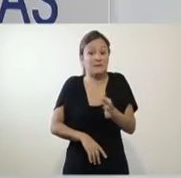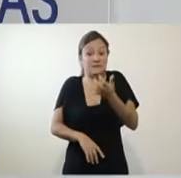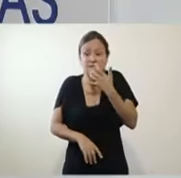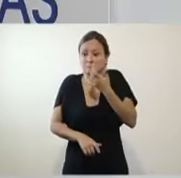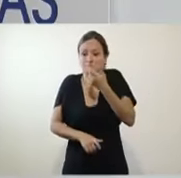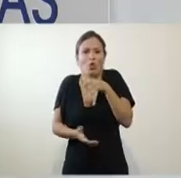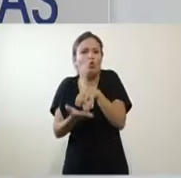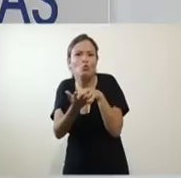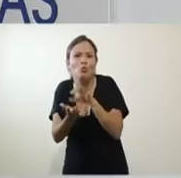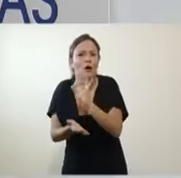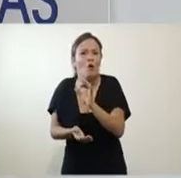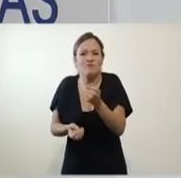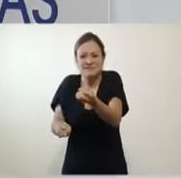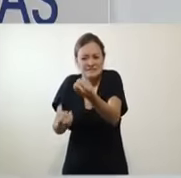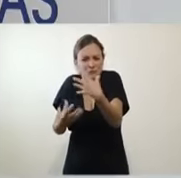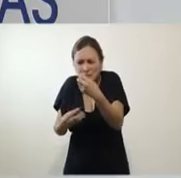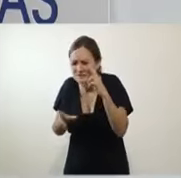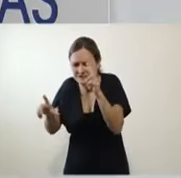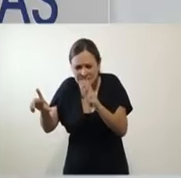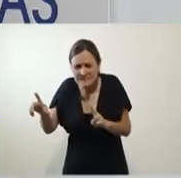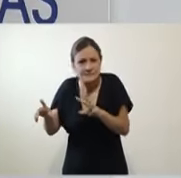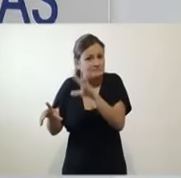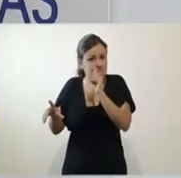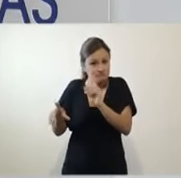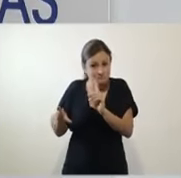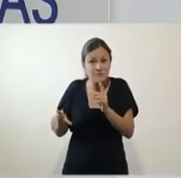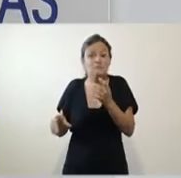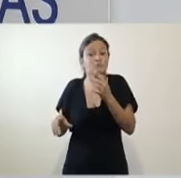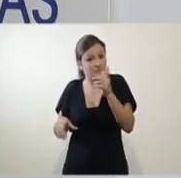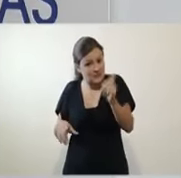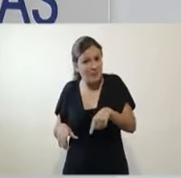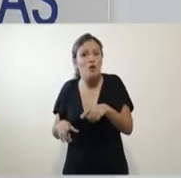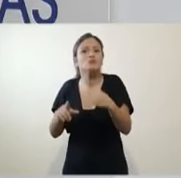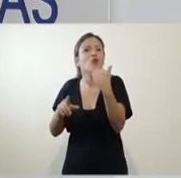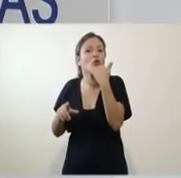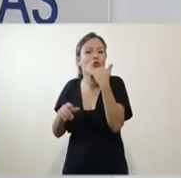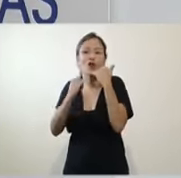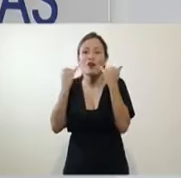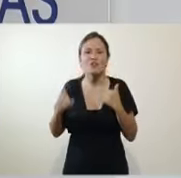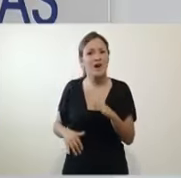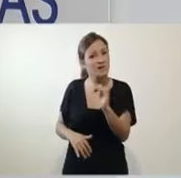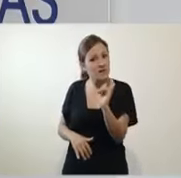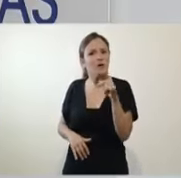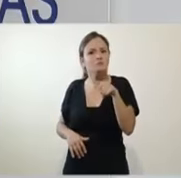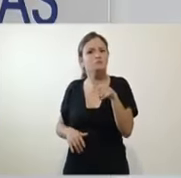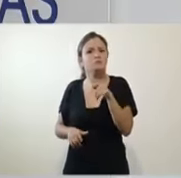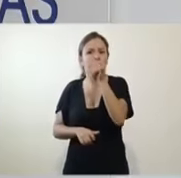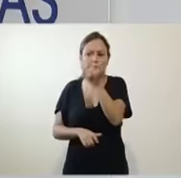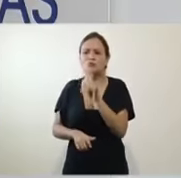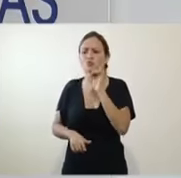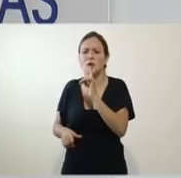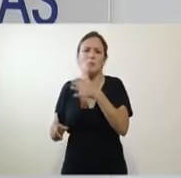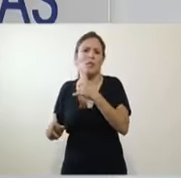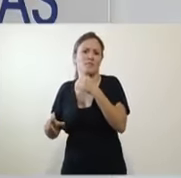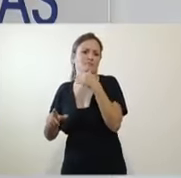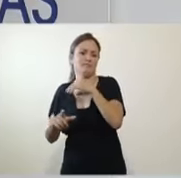cualquier duda sobre la información que allí se encuentra, hay un correo electrónico en el cual pueden remitir las